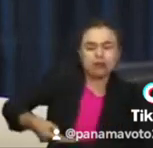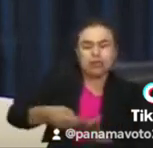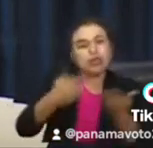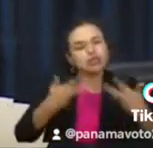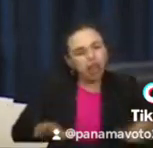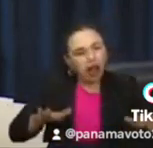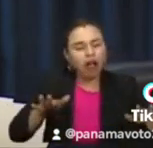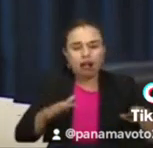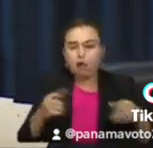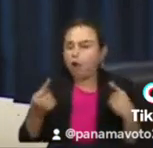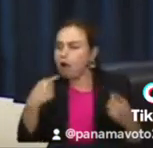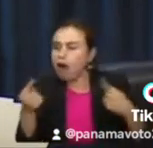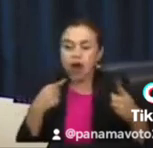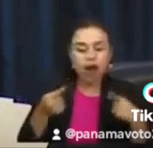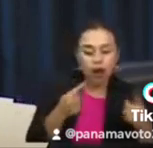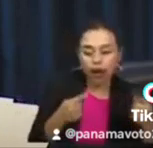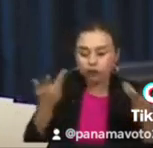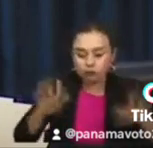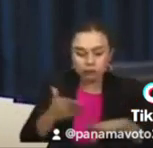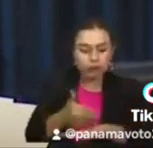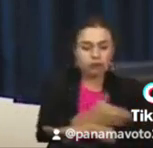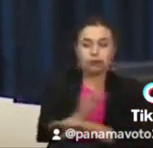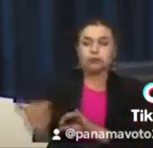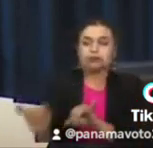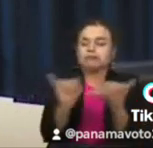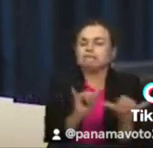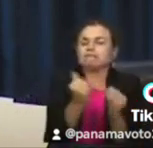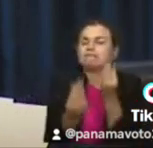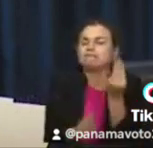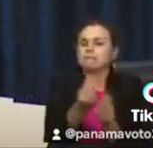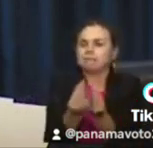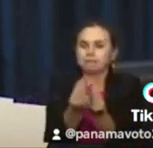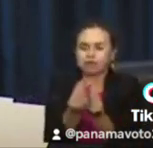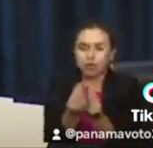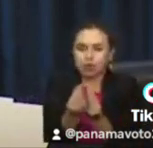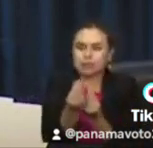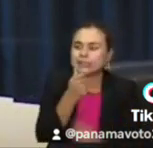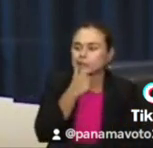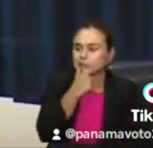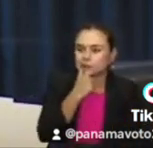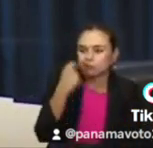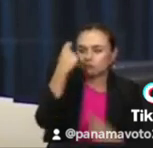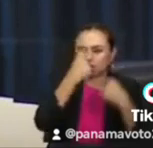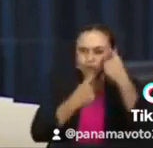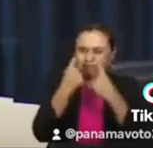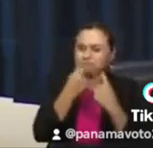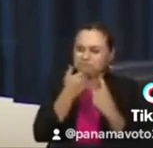fracciones parlamentarias, tratando de remediar